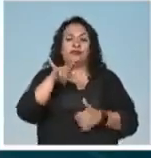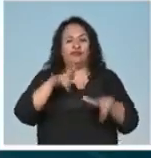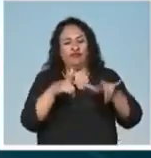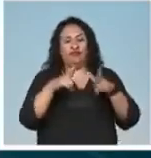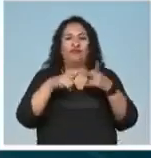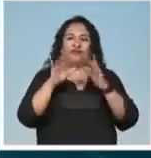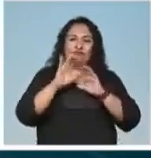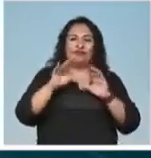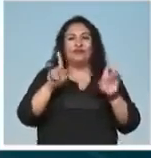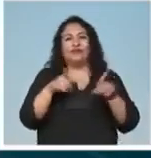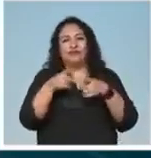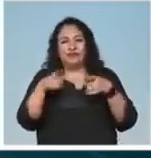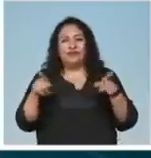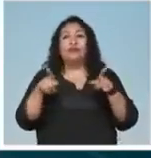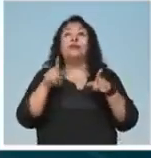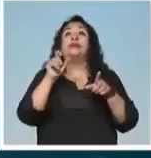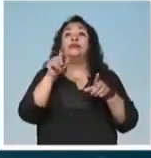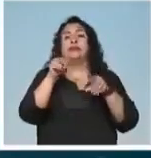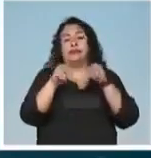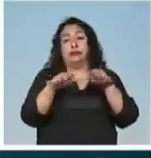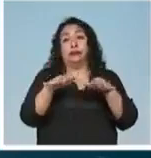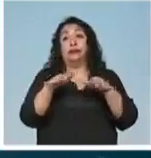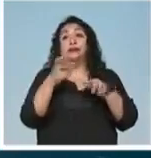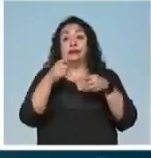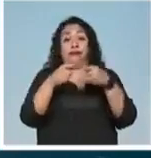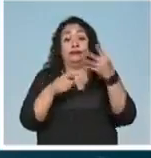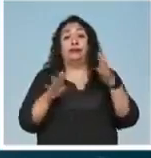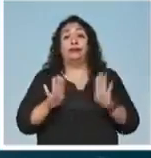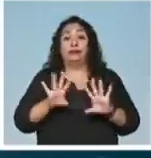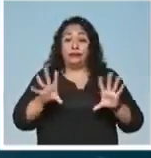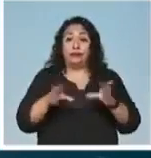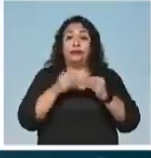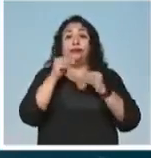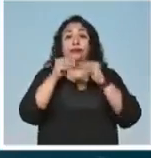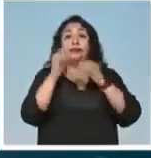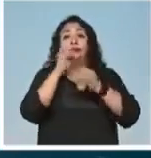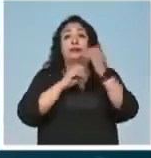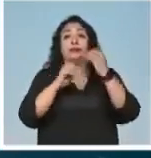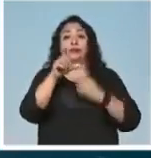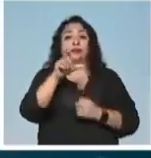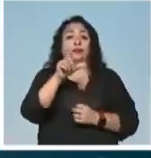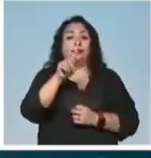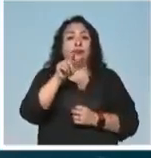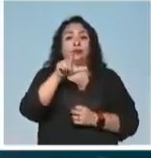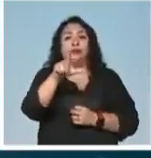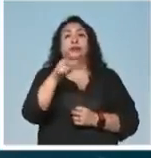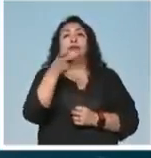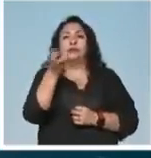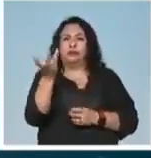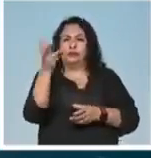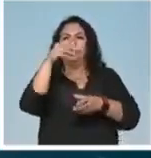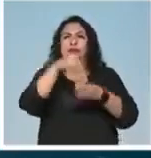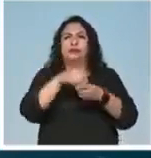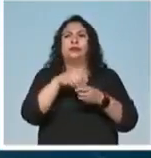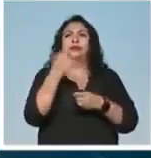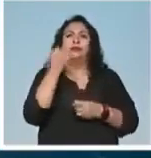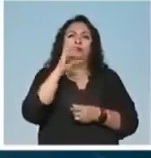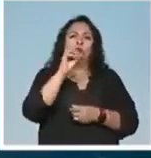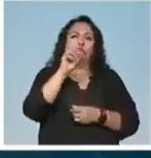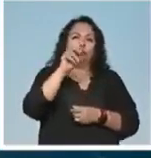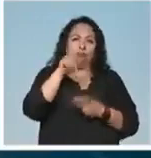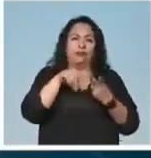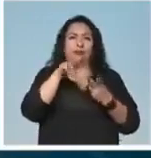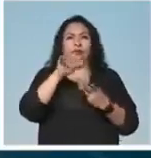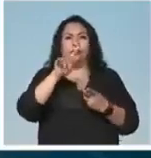Marionetas, canto, música electroacústica y performance son los elementos que conforman el montaje de Xolotl, obra inclusiva en otomí y